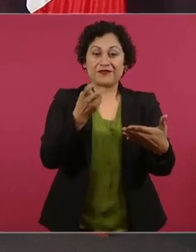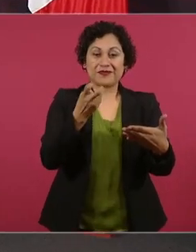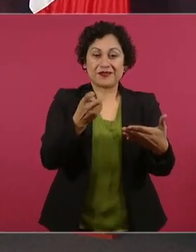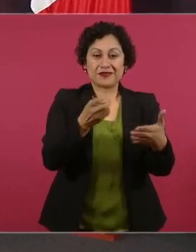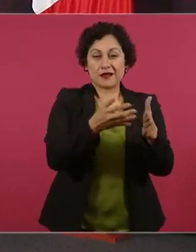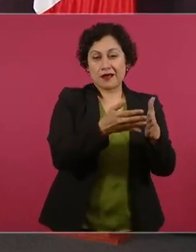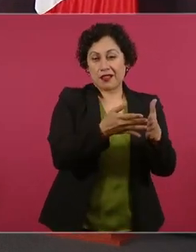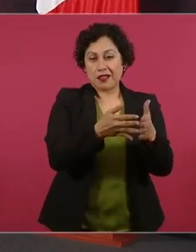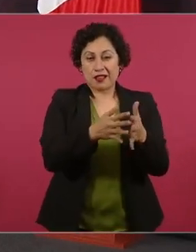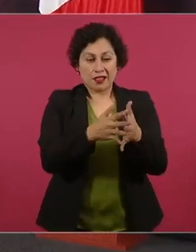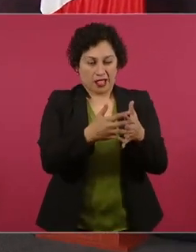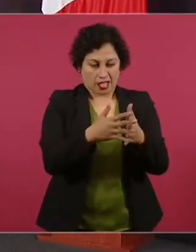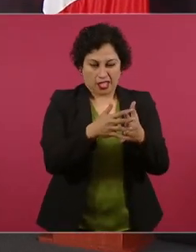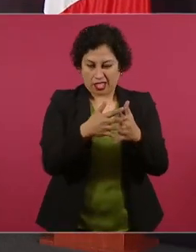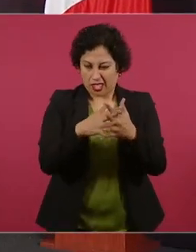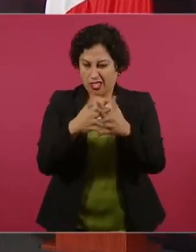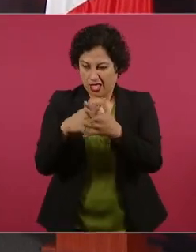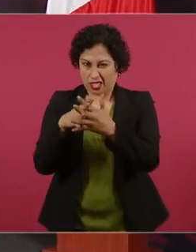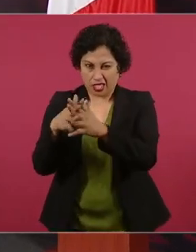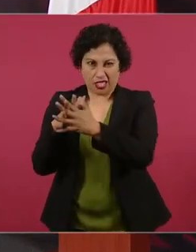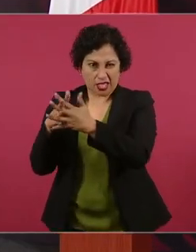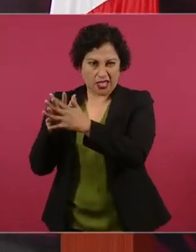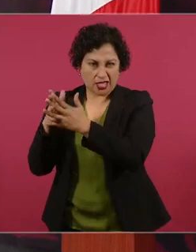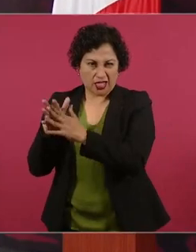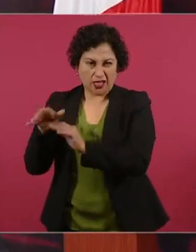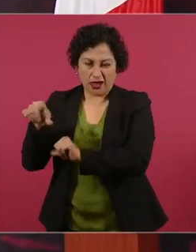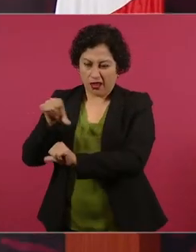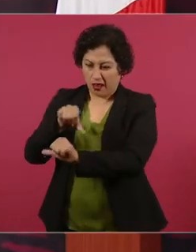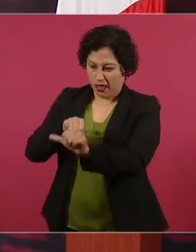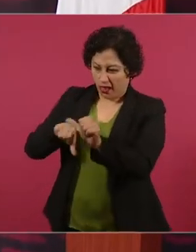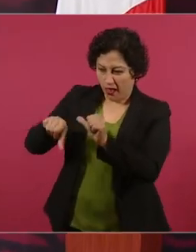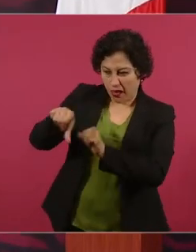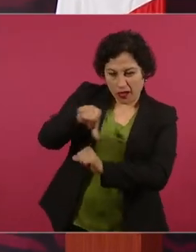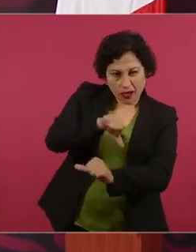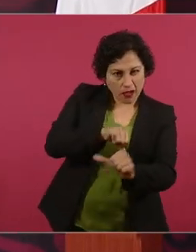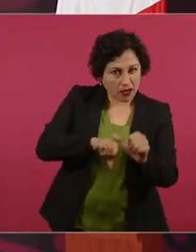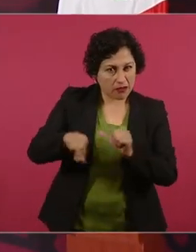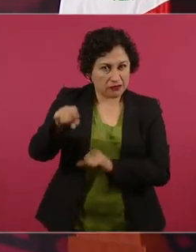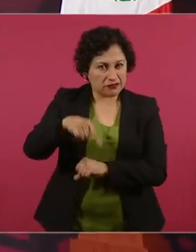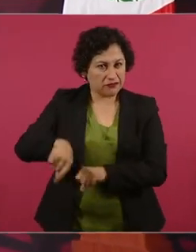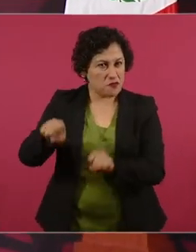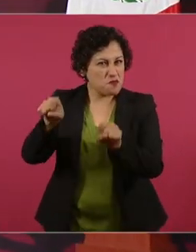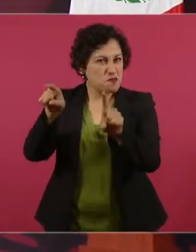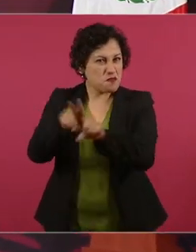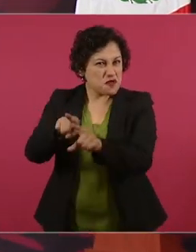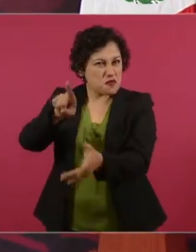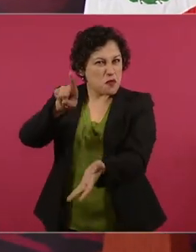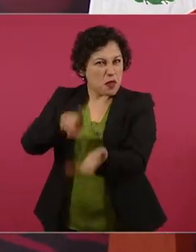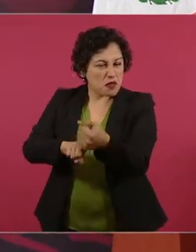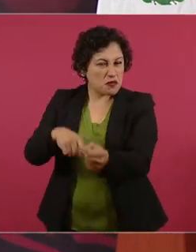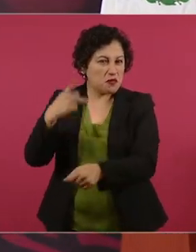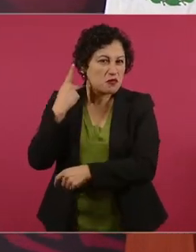mezcolanza, ¿no? Toda esta promiscuidad política. O sea, ¿cómo?